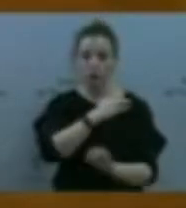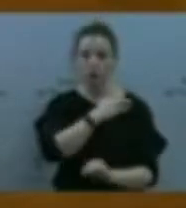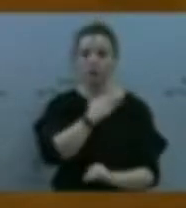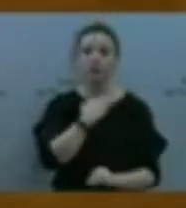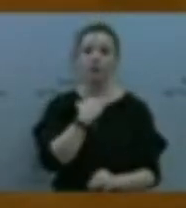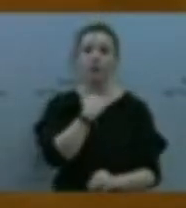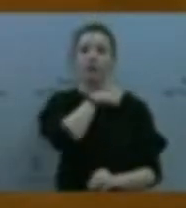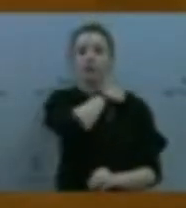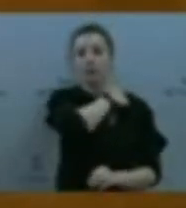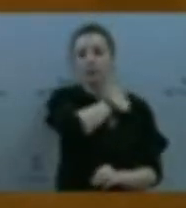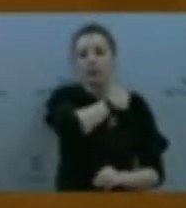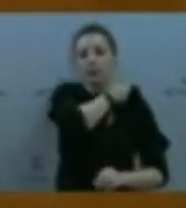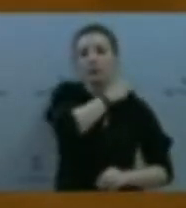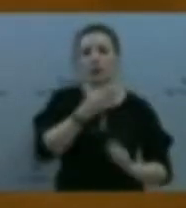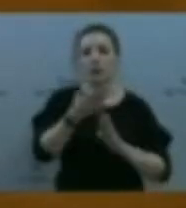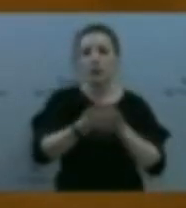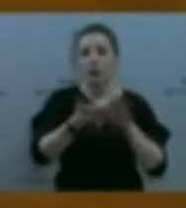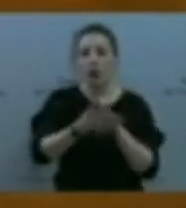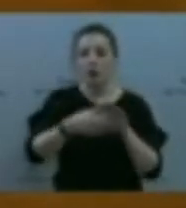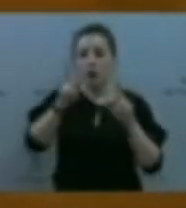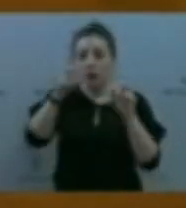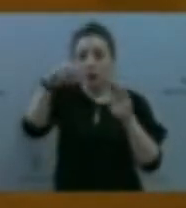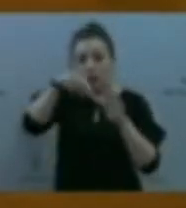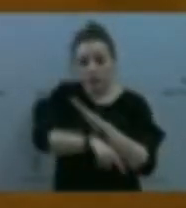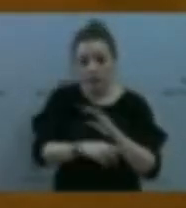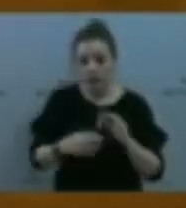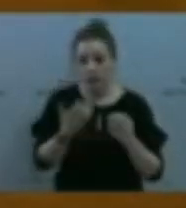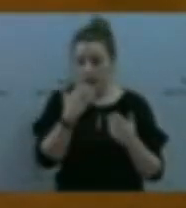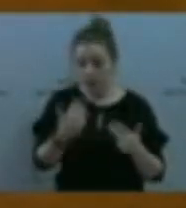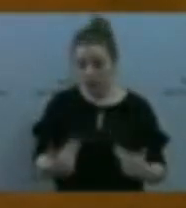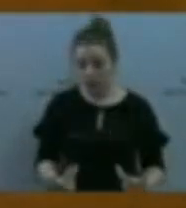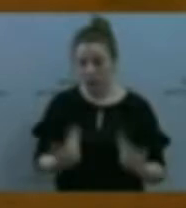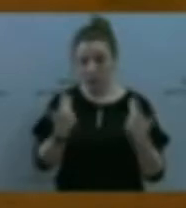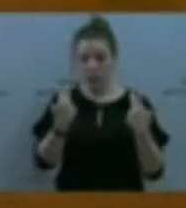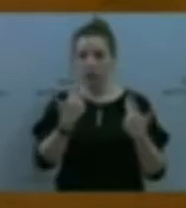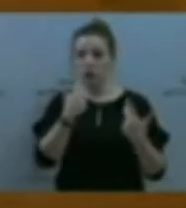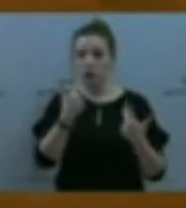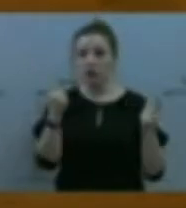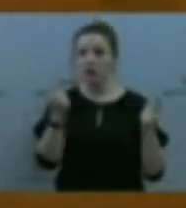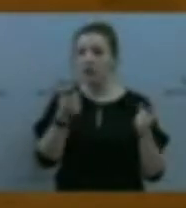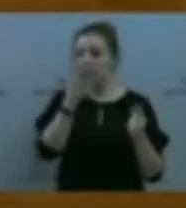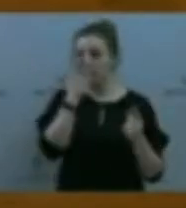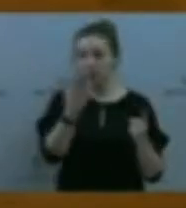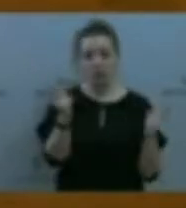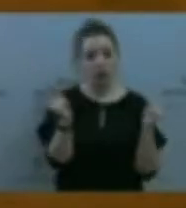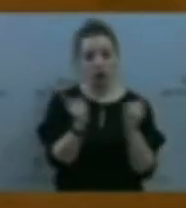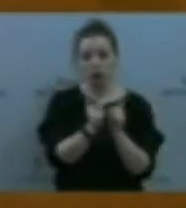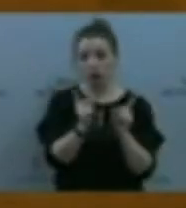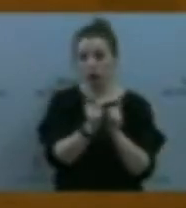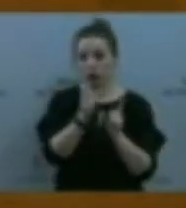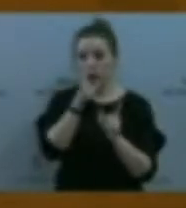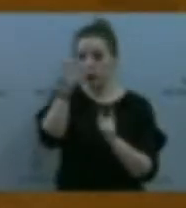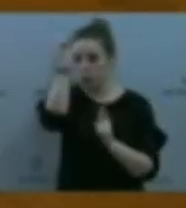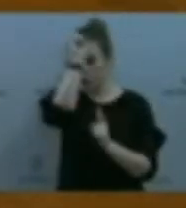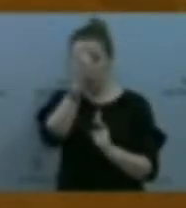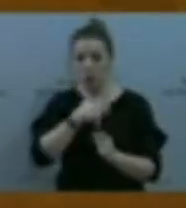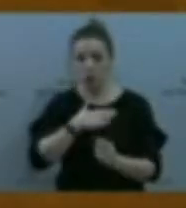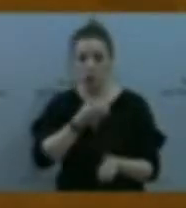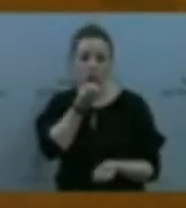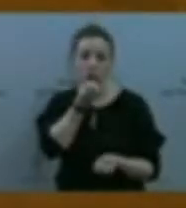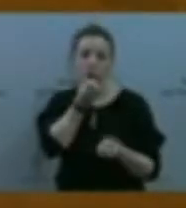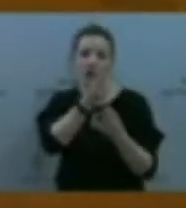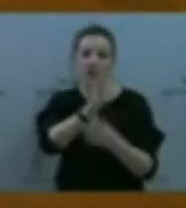permiten, sinceramente, voy a ser breve en la fijación de posición, señor Armando, porque, sinceramente,